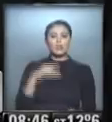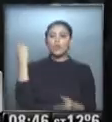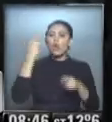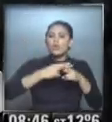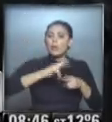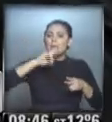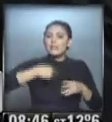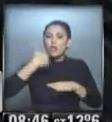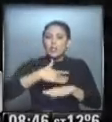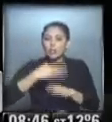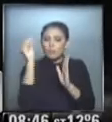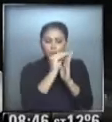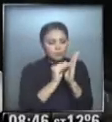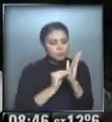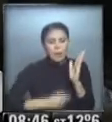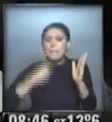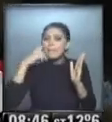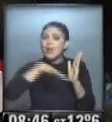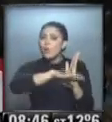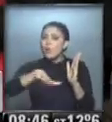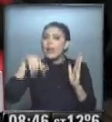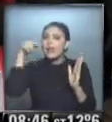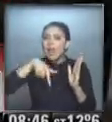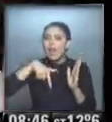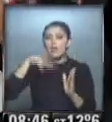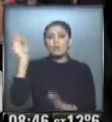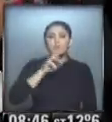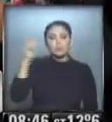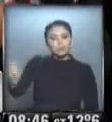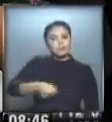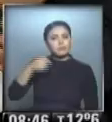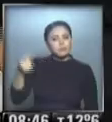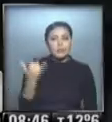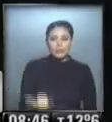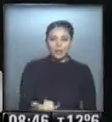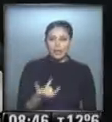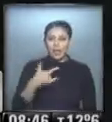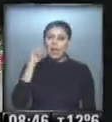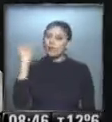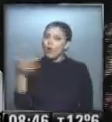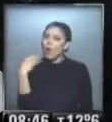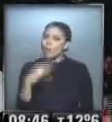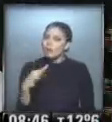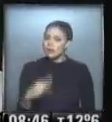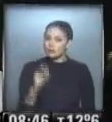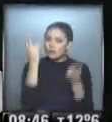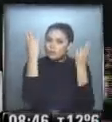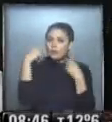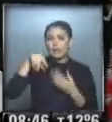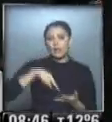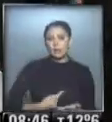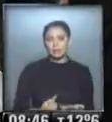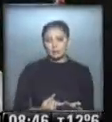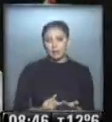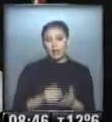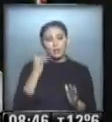nombre, apellido y dirección de los 1000 lugares donde se explota por cuenta ajena, donde hay trata y donde hay servidumbre en la Capital